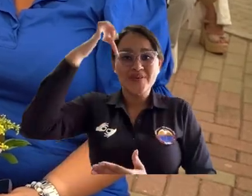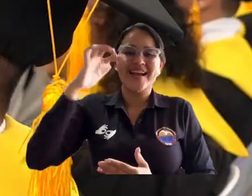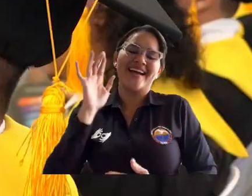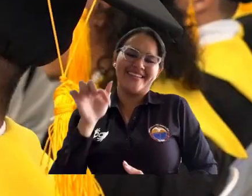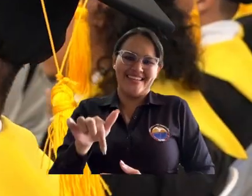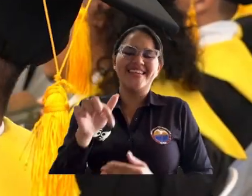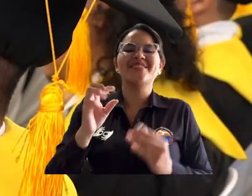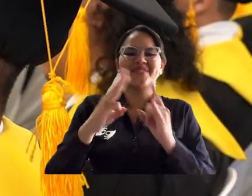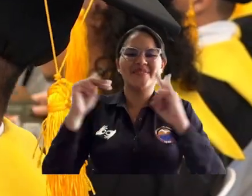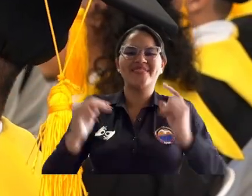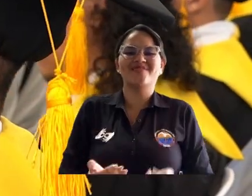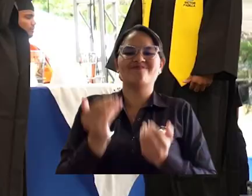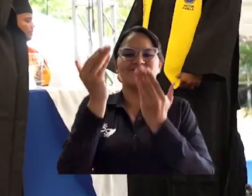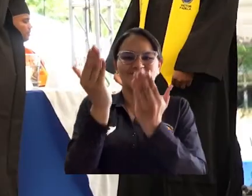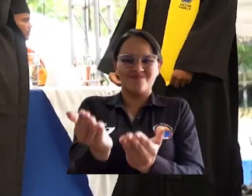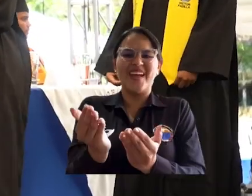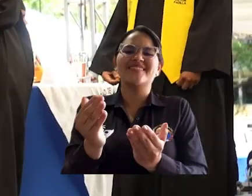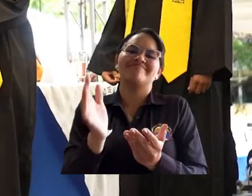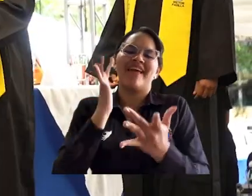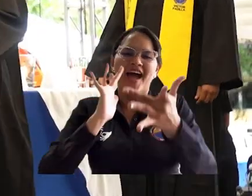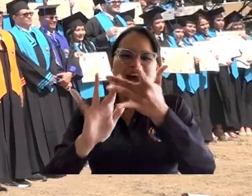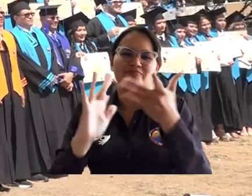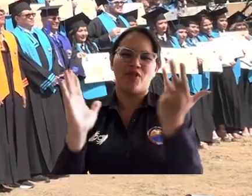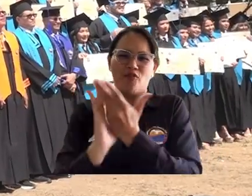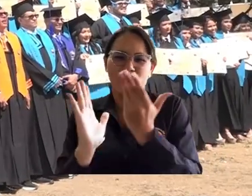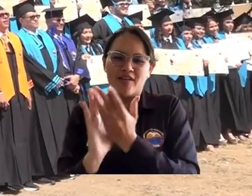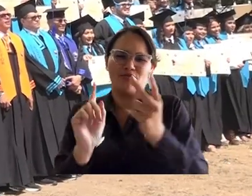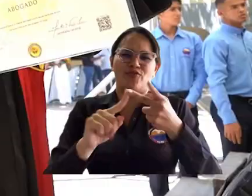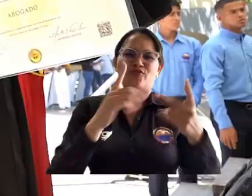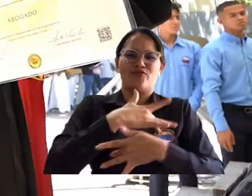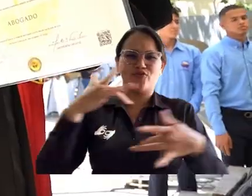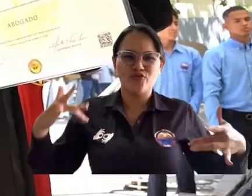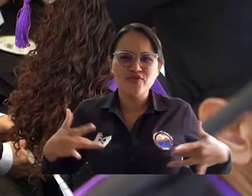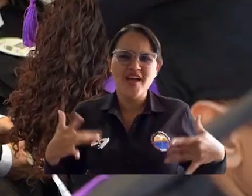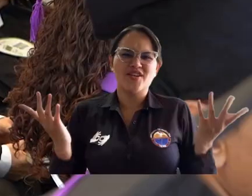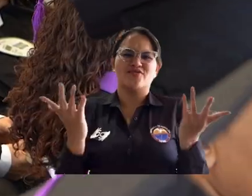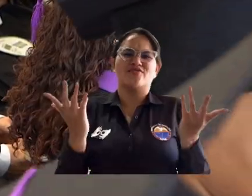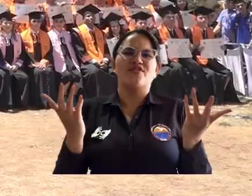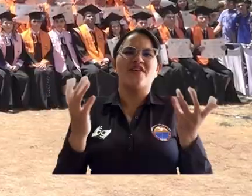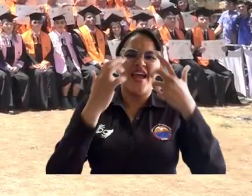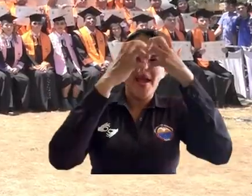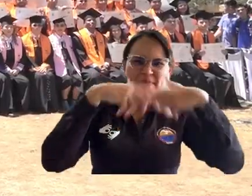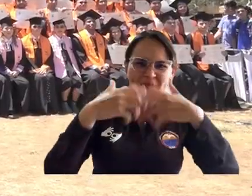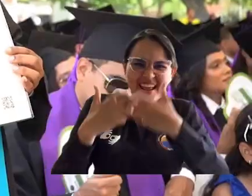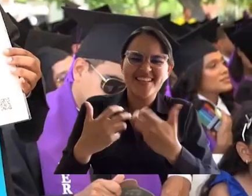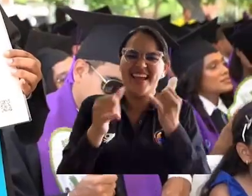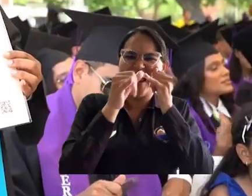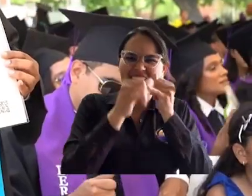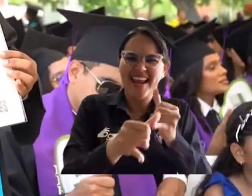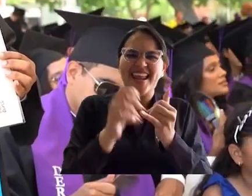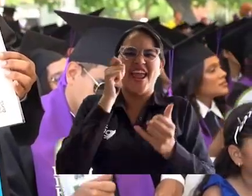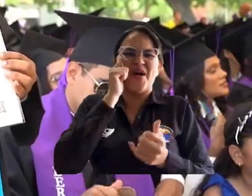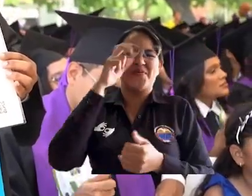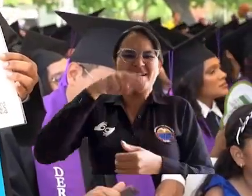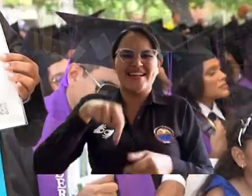calidad que entrega Unimagdalena en las ciencias de la educación, de la salud, básicas, empresariales y económicas,